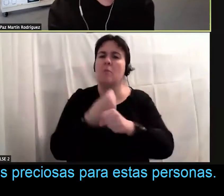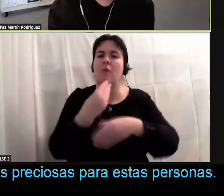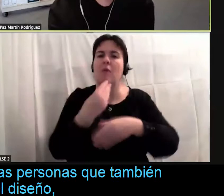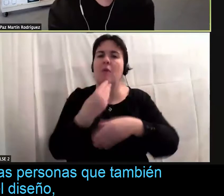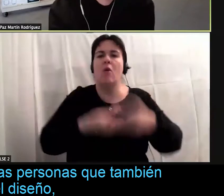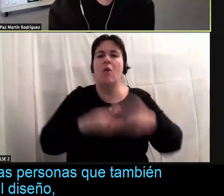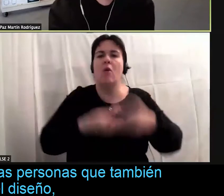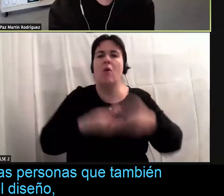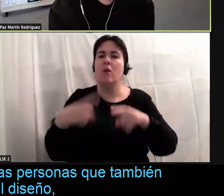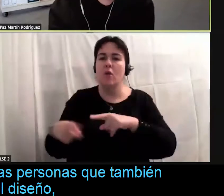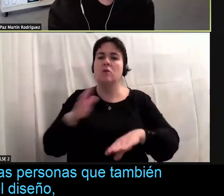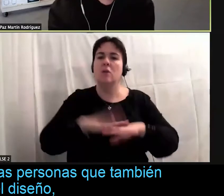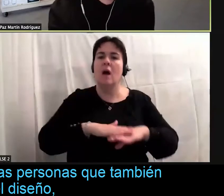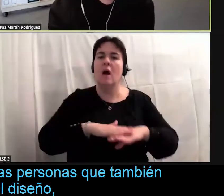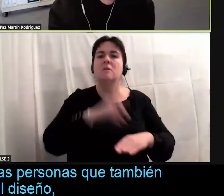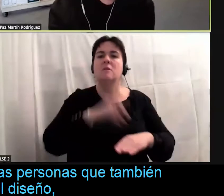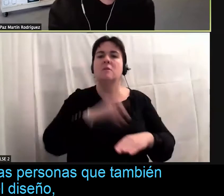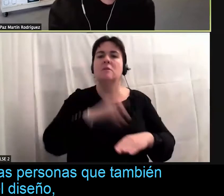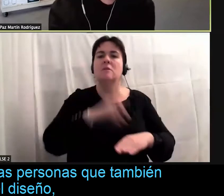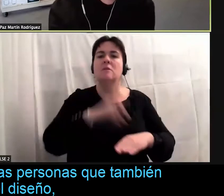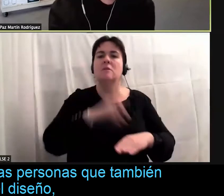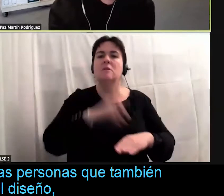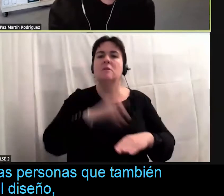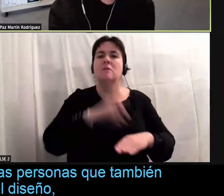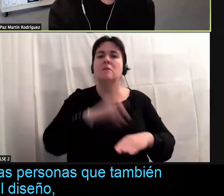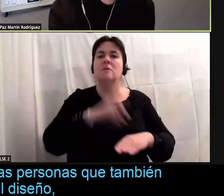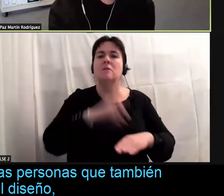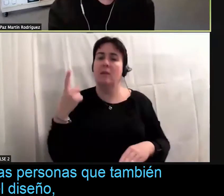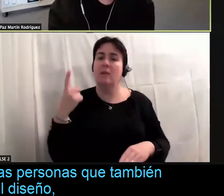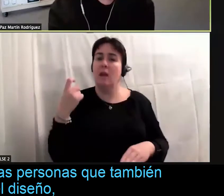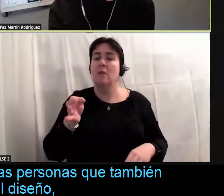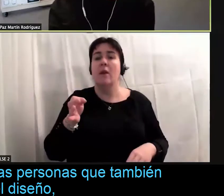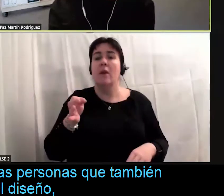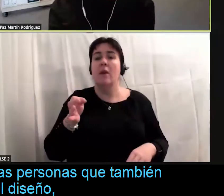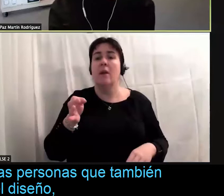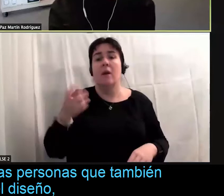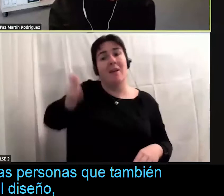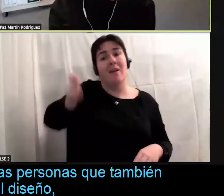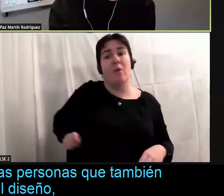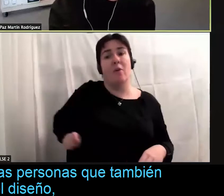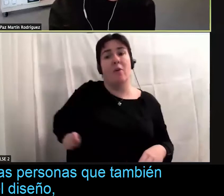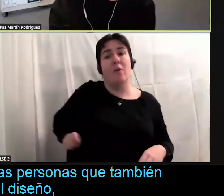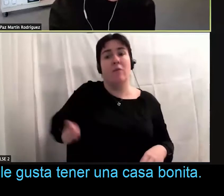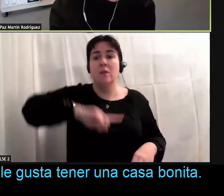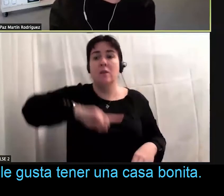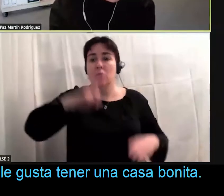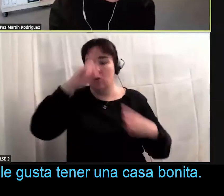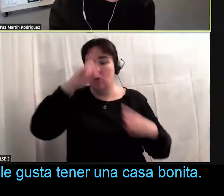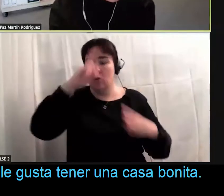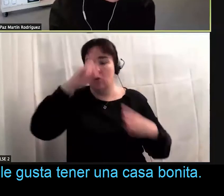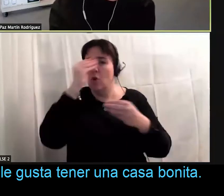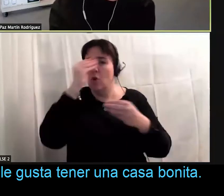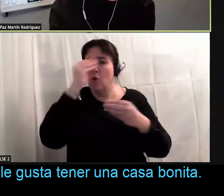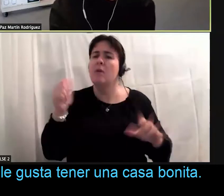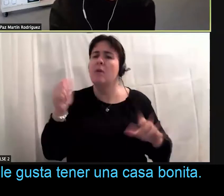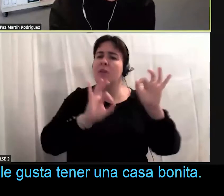como profesión, que nos hemos olvidado de ese 10% o 15% de personas que también les gusta el diseño. A una persona con